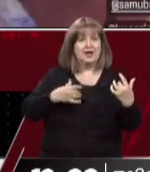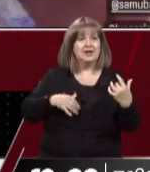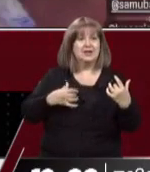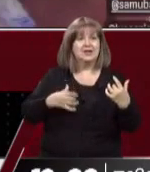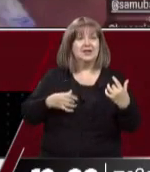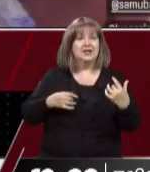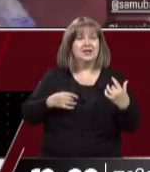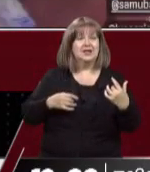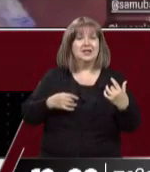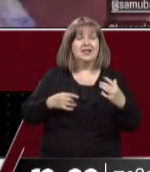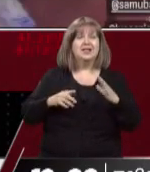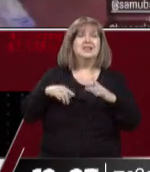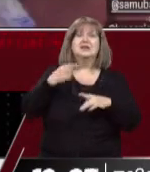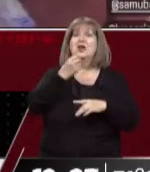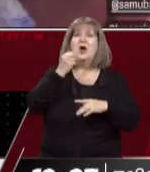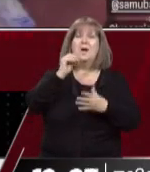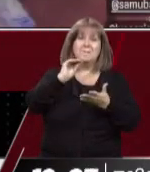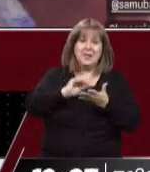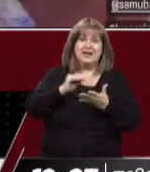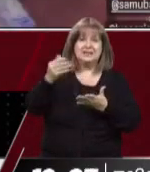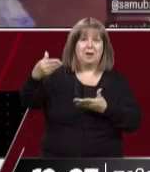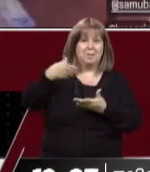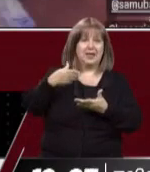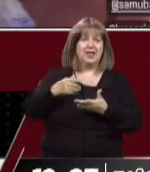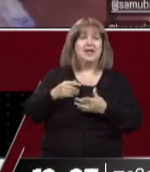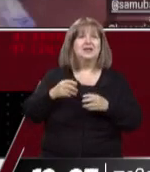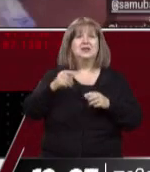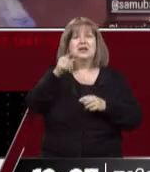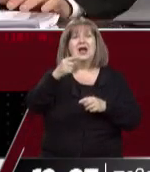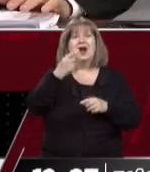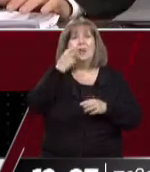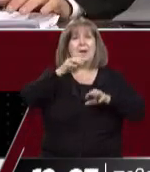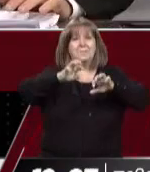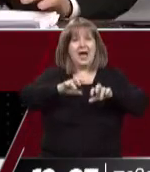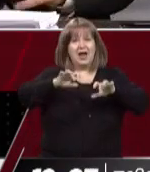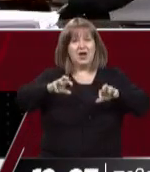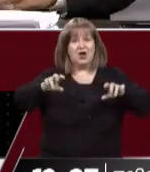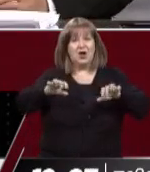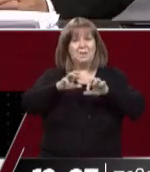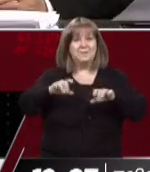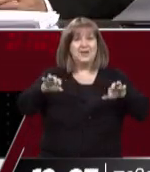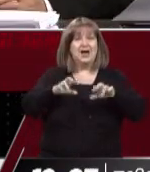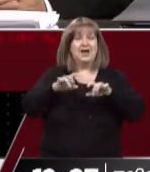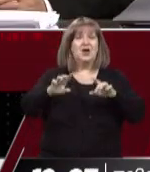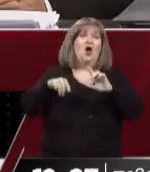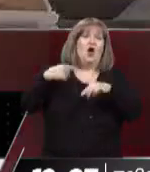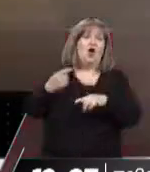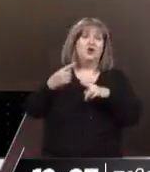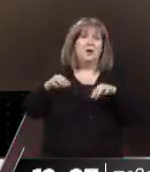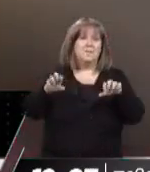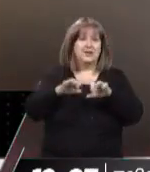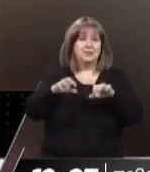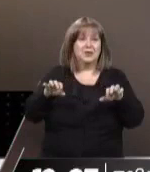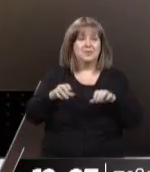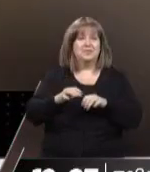no, one more song, una canción más. Ah, te pide la así voz. Así que se sentó en el piano y empezamos a zapar con Isn't She Lovely de Stevie